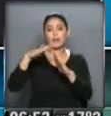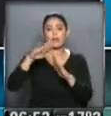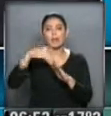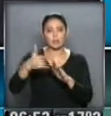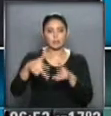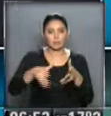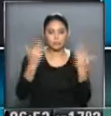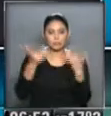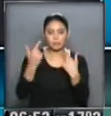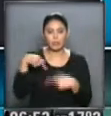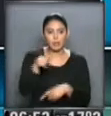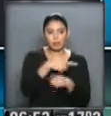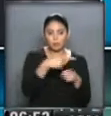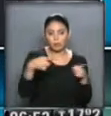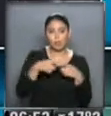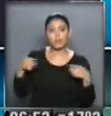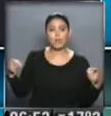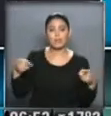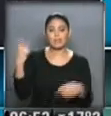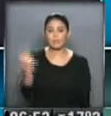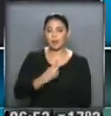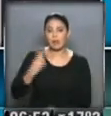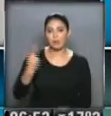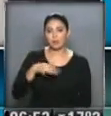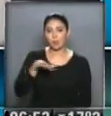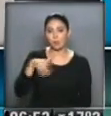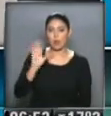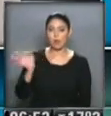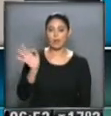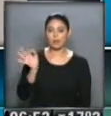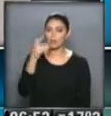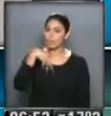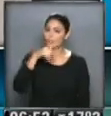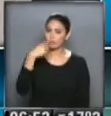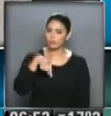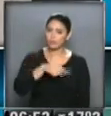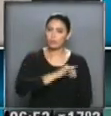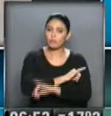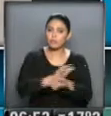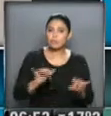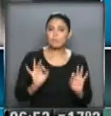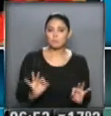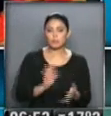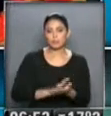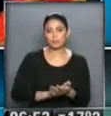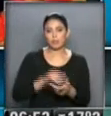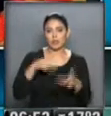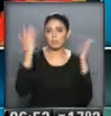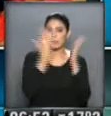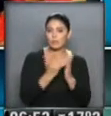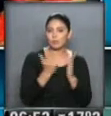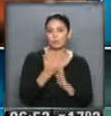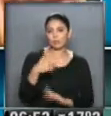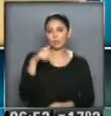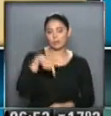Fue durante el velatorio de la adolescente en Olivos. Vamos a estar con todos los detalles, con este tratamiento en